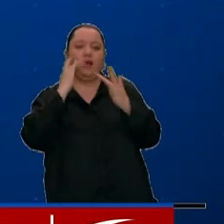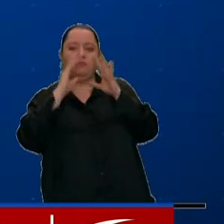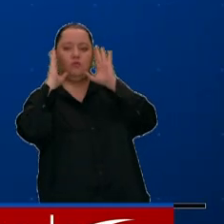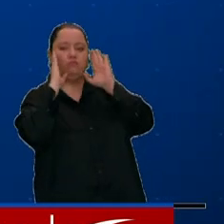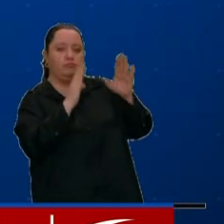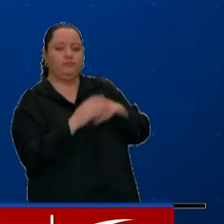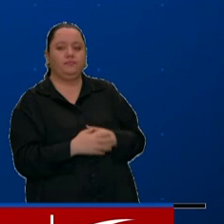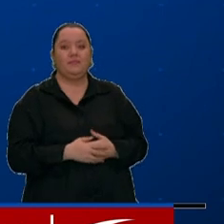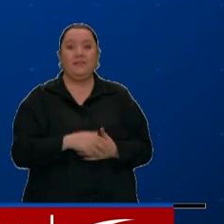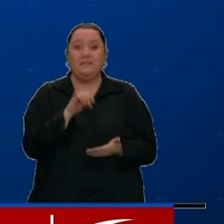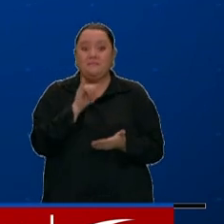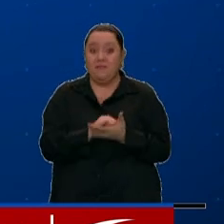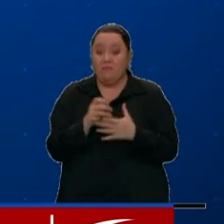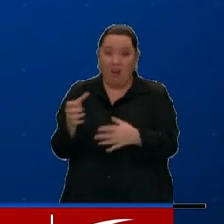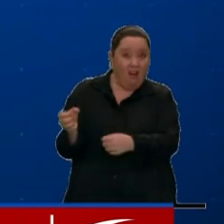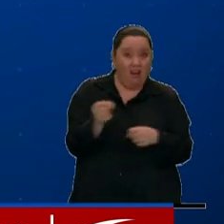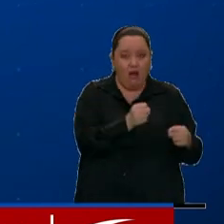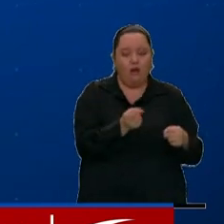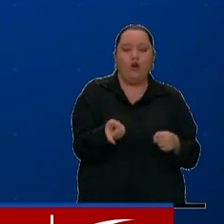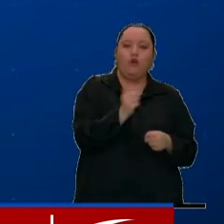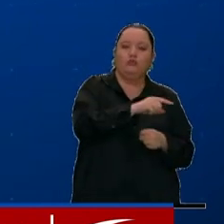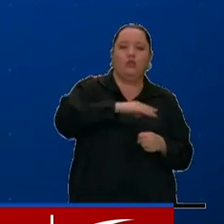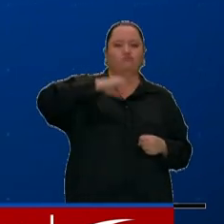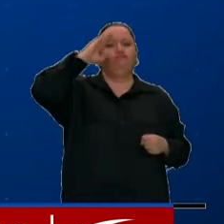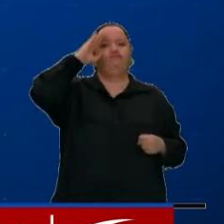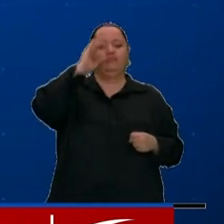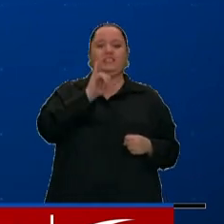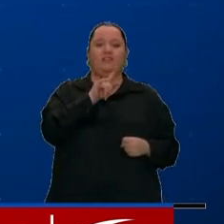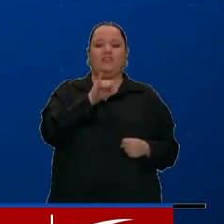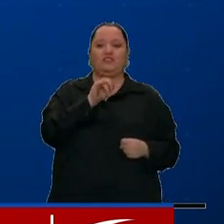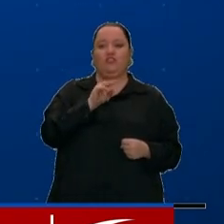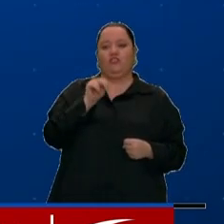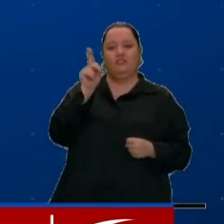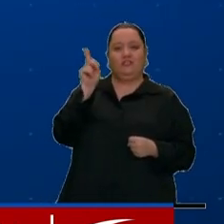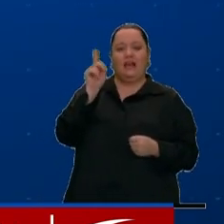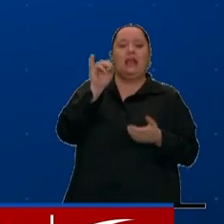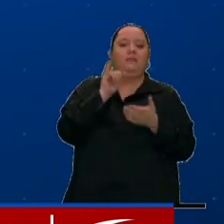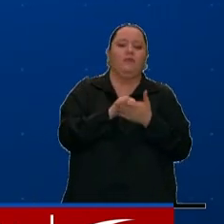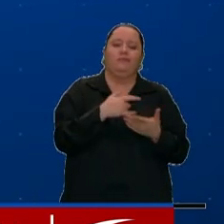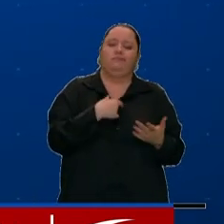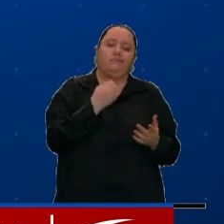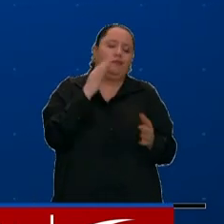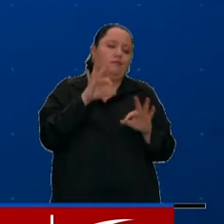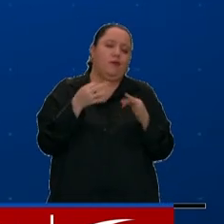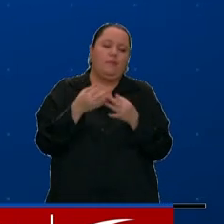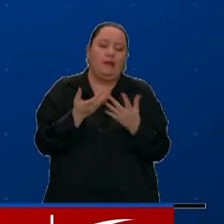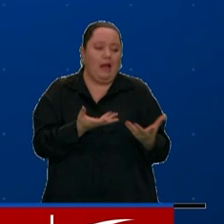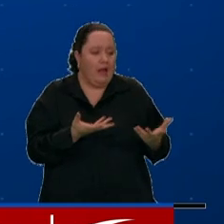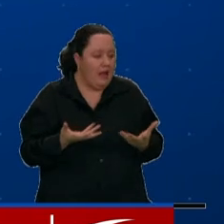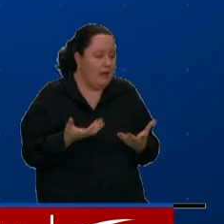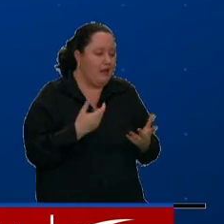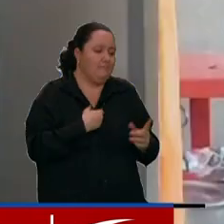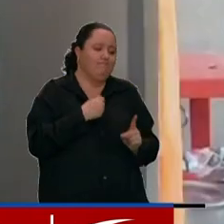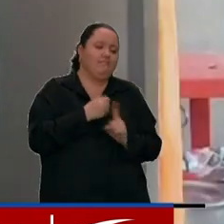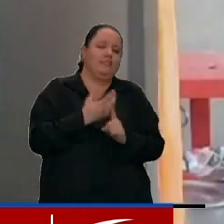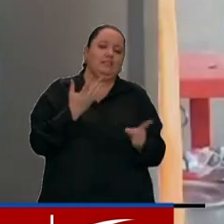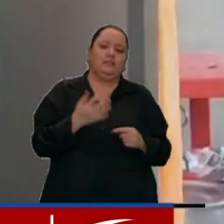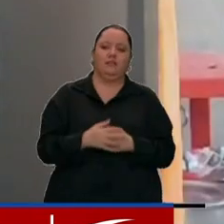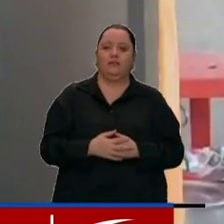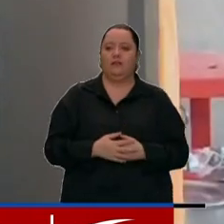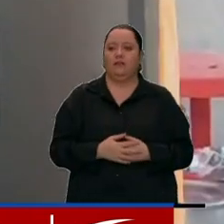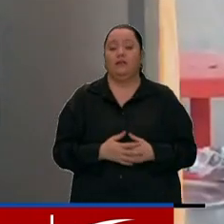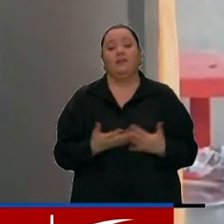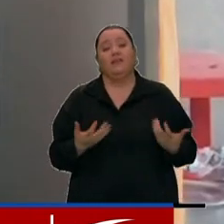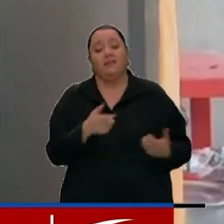en este mismo secuestro fue asesinado El patrullero Jefferson Valencia quien dejó una huella imborrable a sus seres queridos que él quería